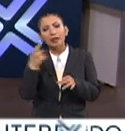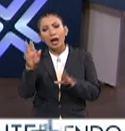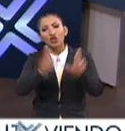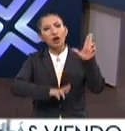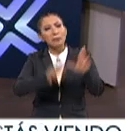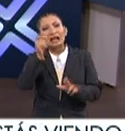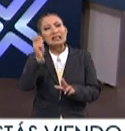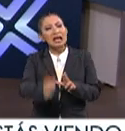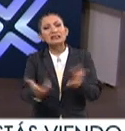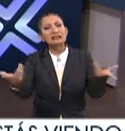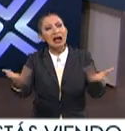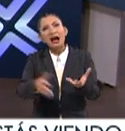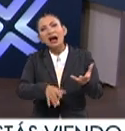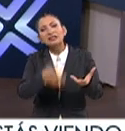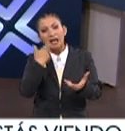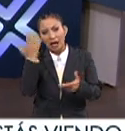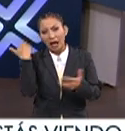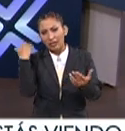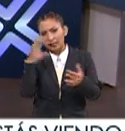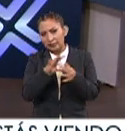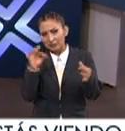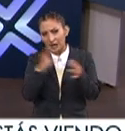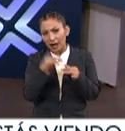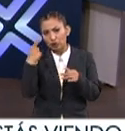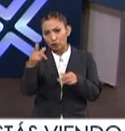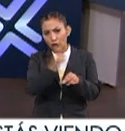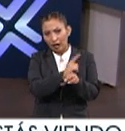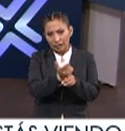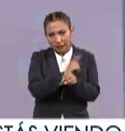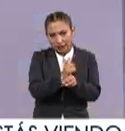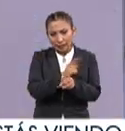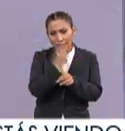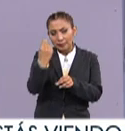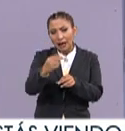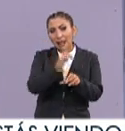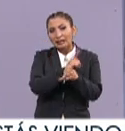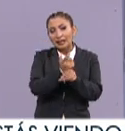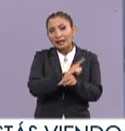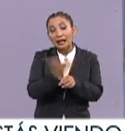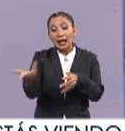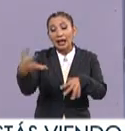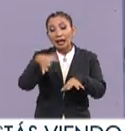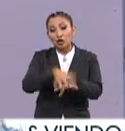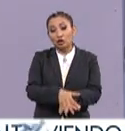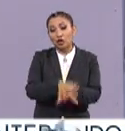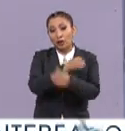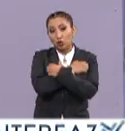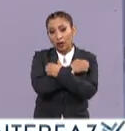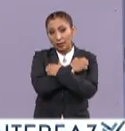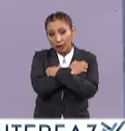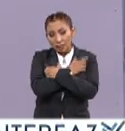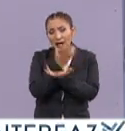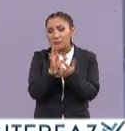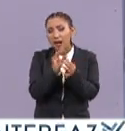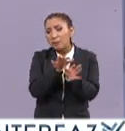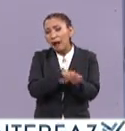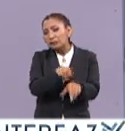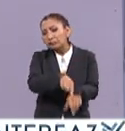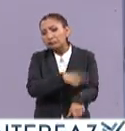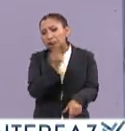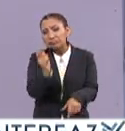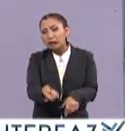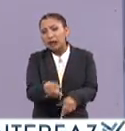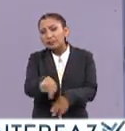la normal. ¿Qué es lo que hacen? Nos estaba contando que su licenciatura se llama Licenciatura en Inclusión Educativa. Cuéntenos un poco más